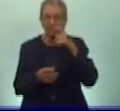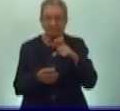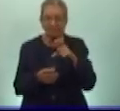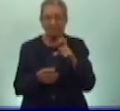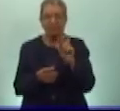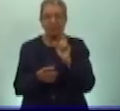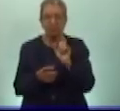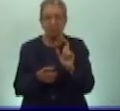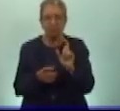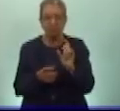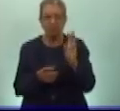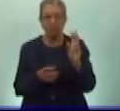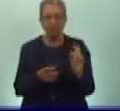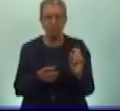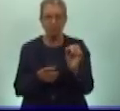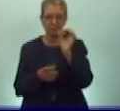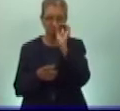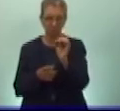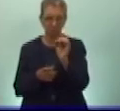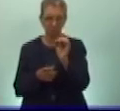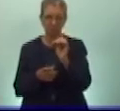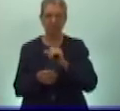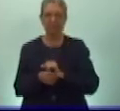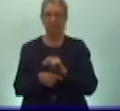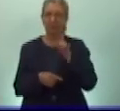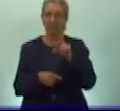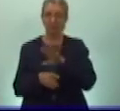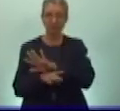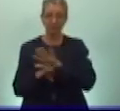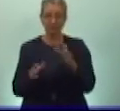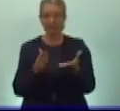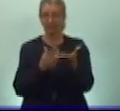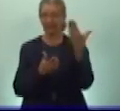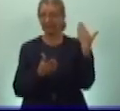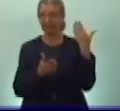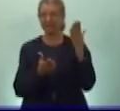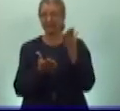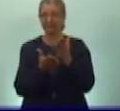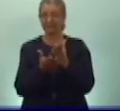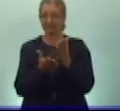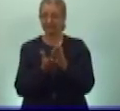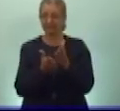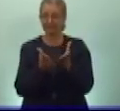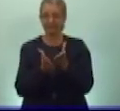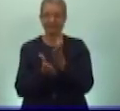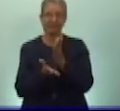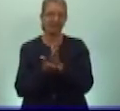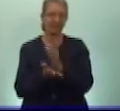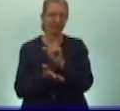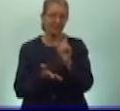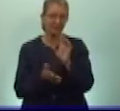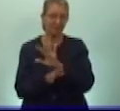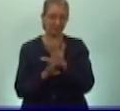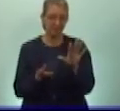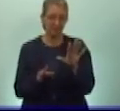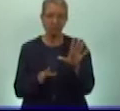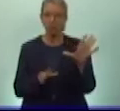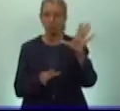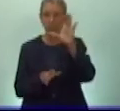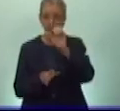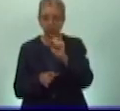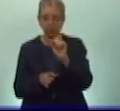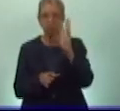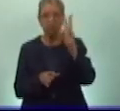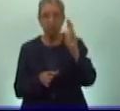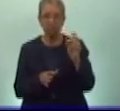terminan en 0. De ahí que estudiaron ustedes con sus maestros que todos los números divisibles por 10 tienen